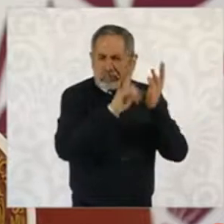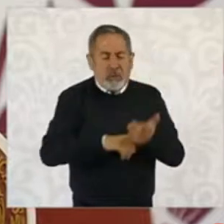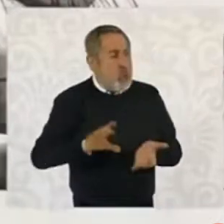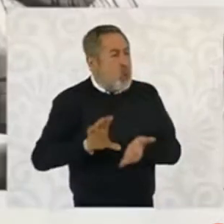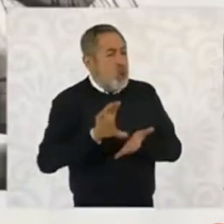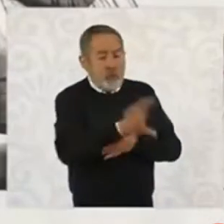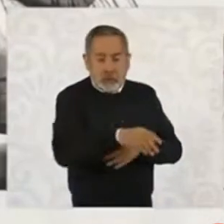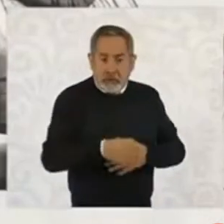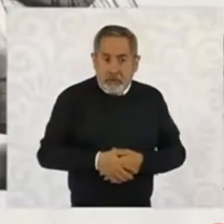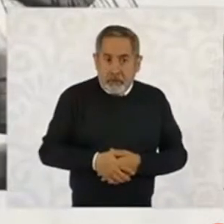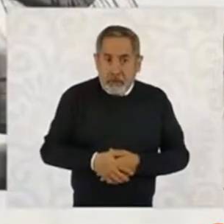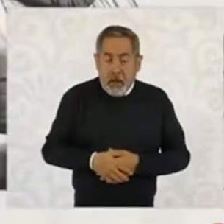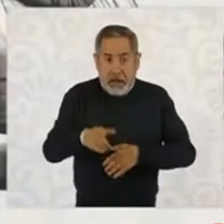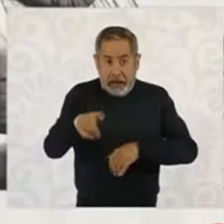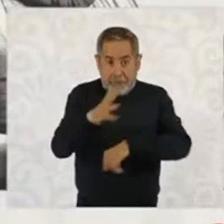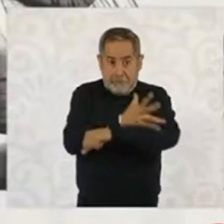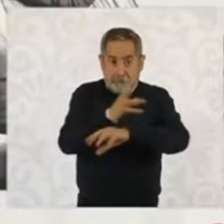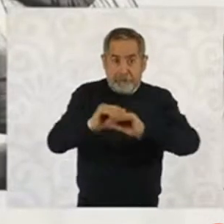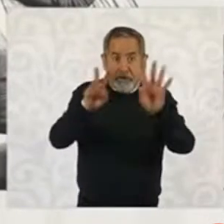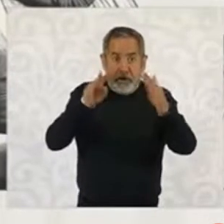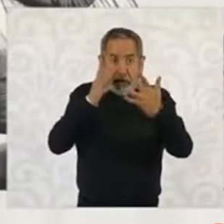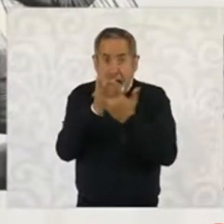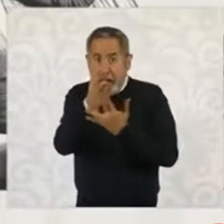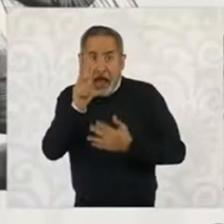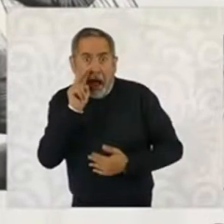¿Hubo transparencia? No.